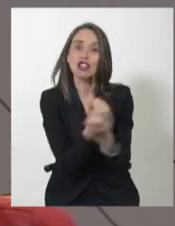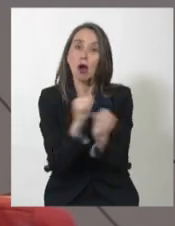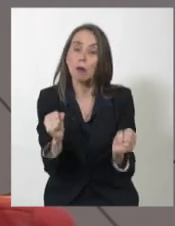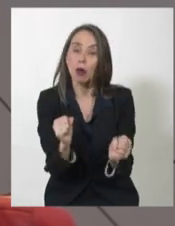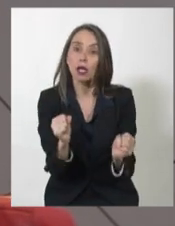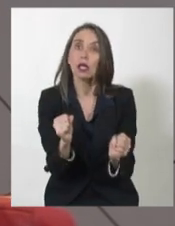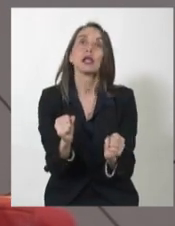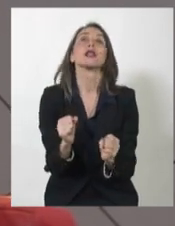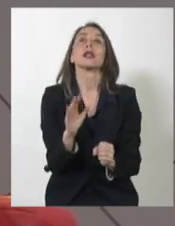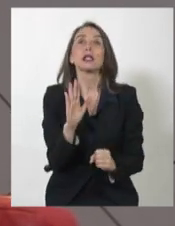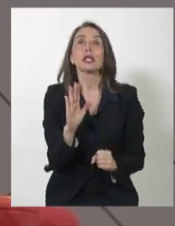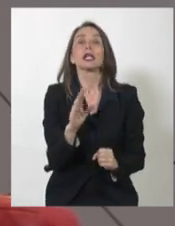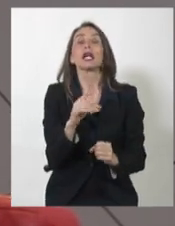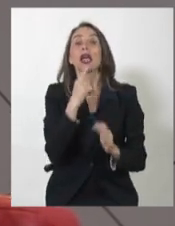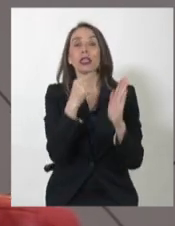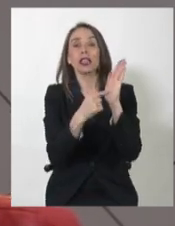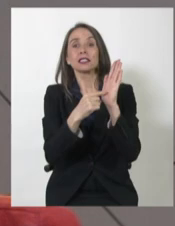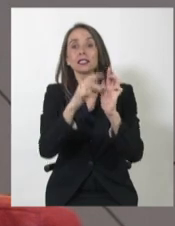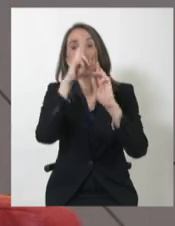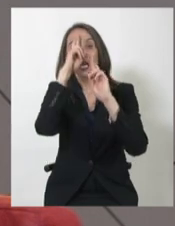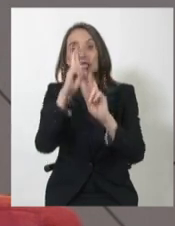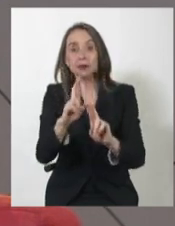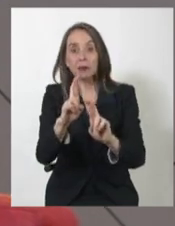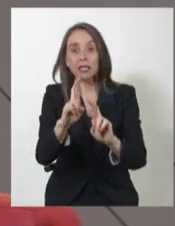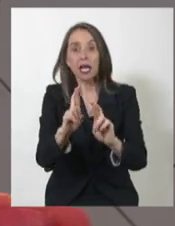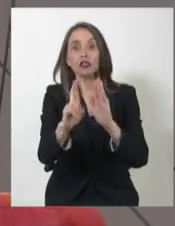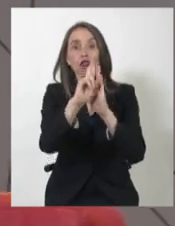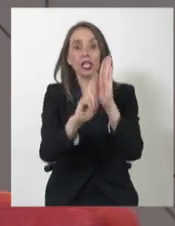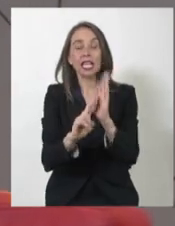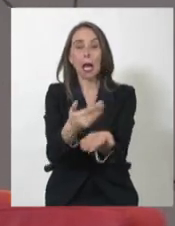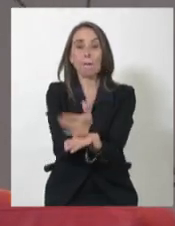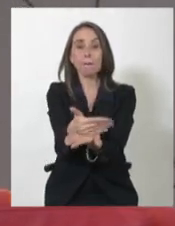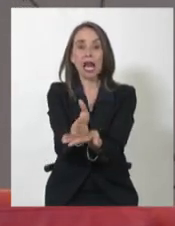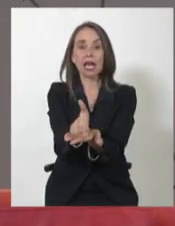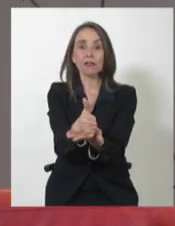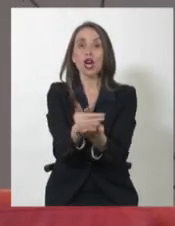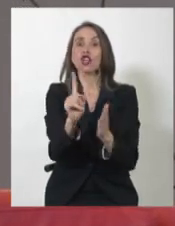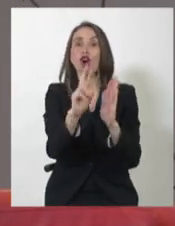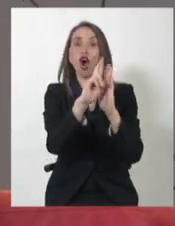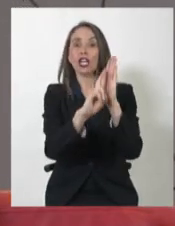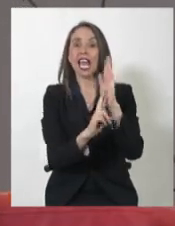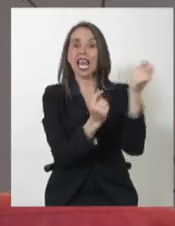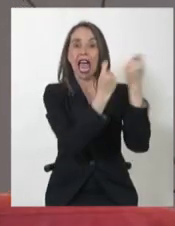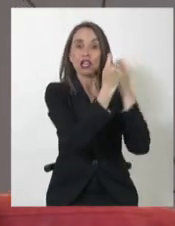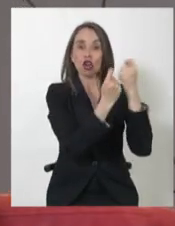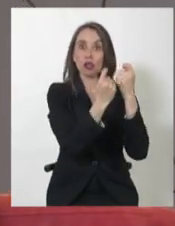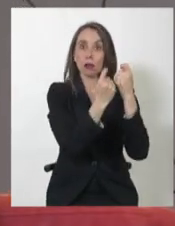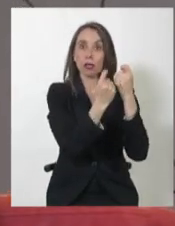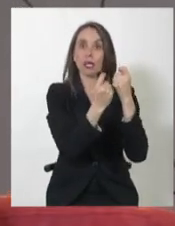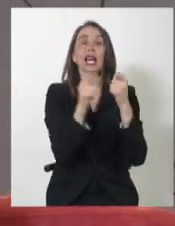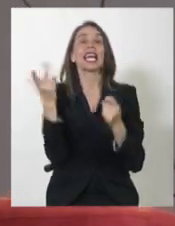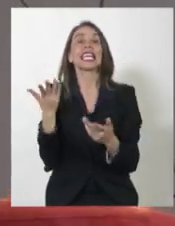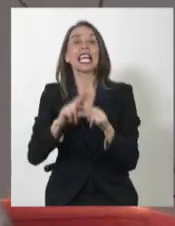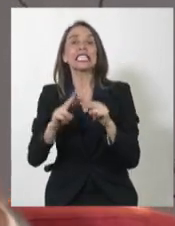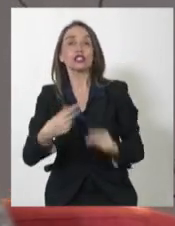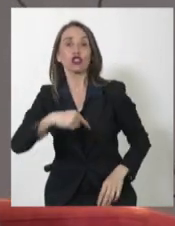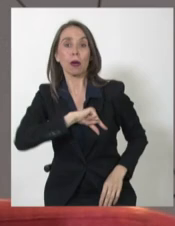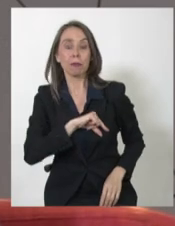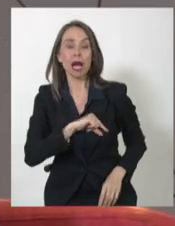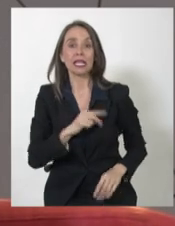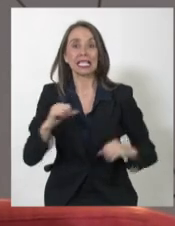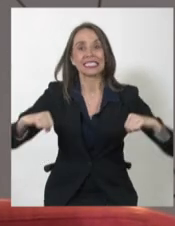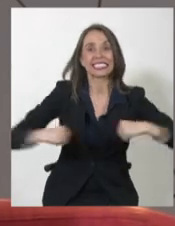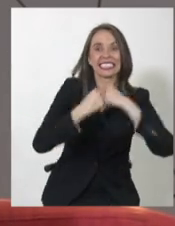Pero después es respetando las reglas de la planificación, no regulación económica. ¿Qué es lo que hicieron? Había dos